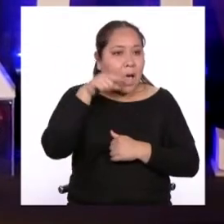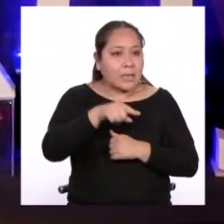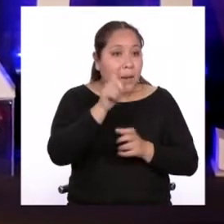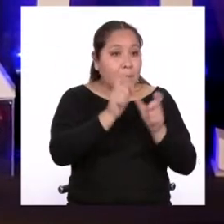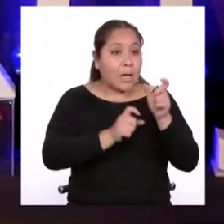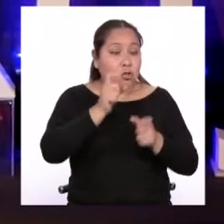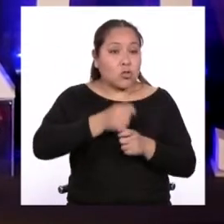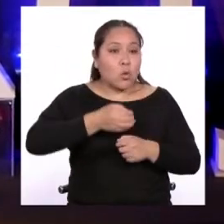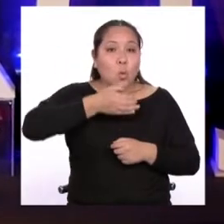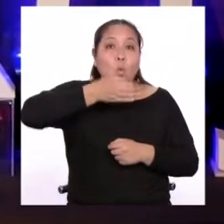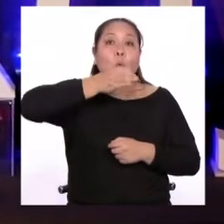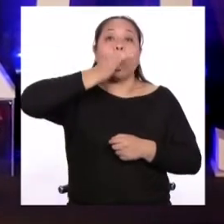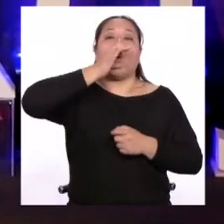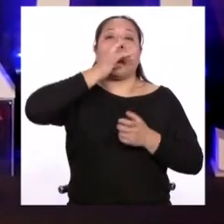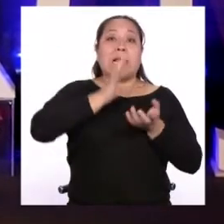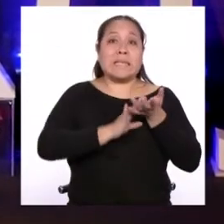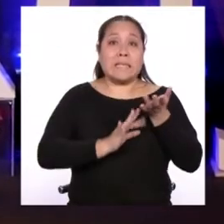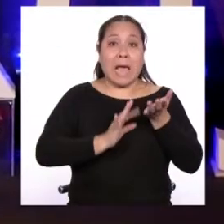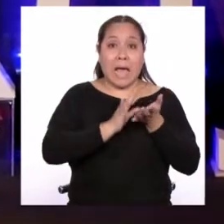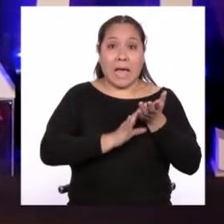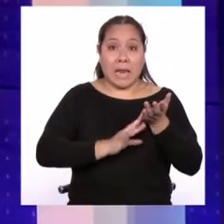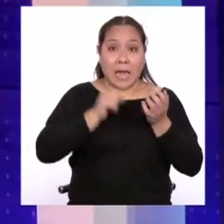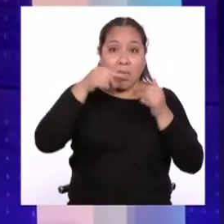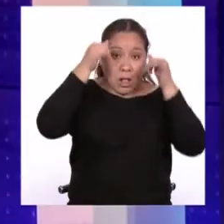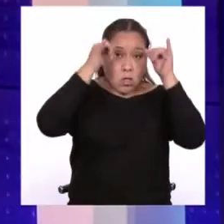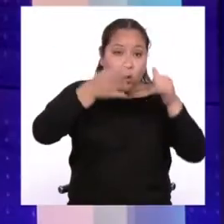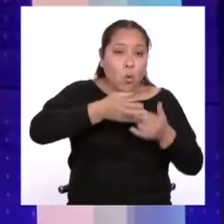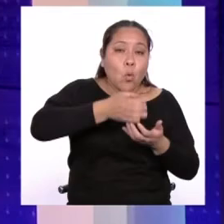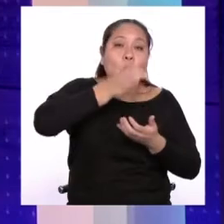toro eran fuertes y valientes.